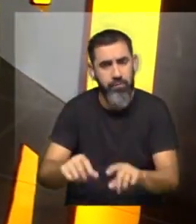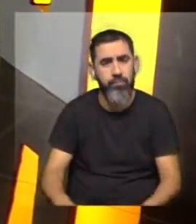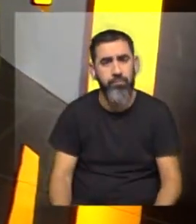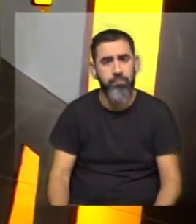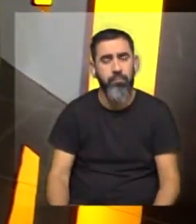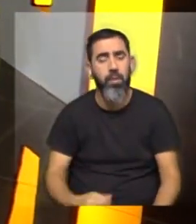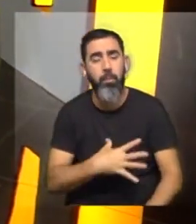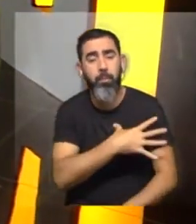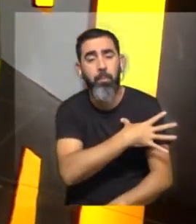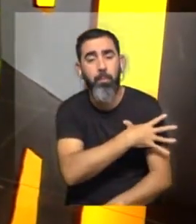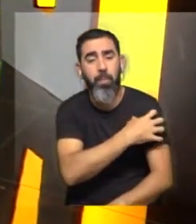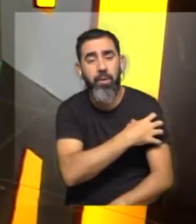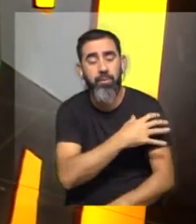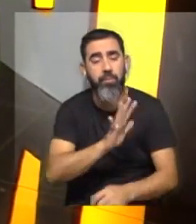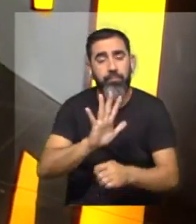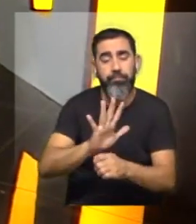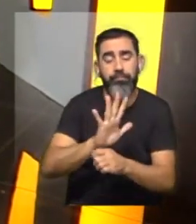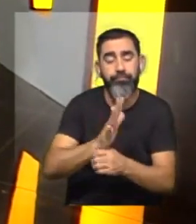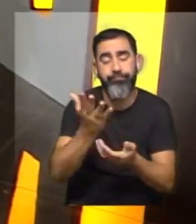La presión arterial es una cenicienta.